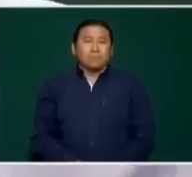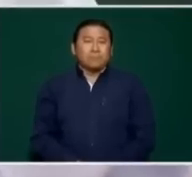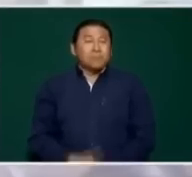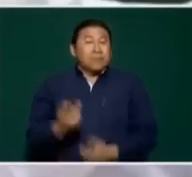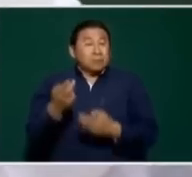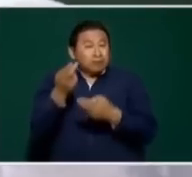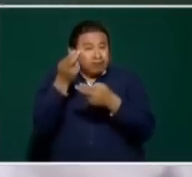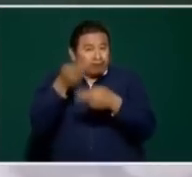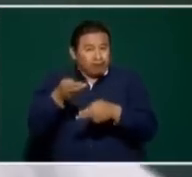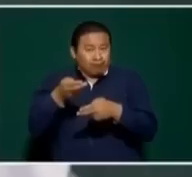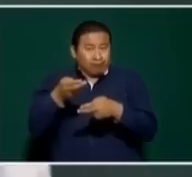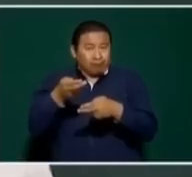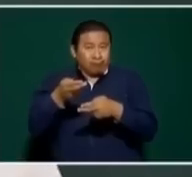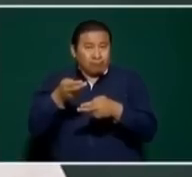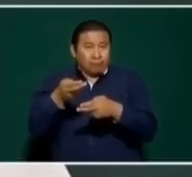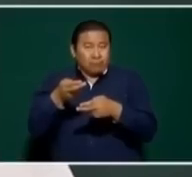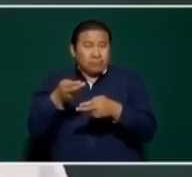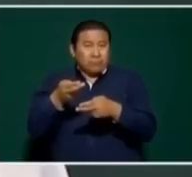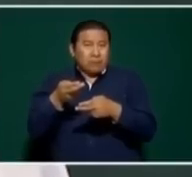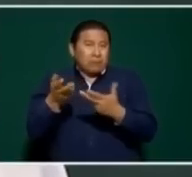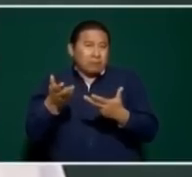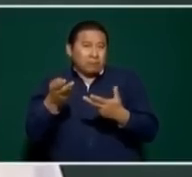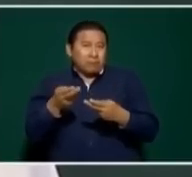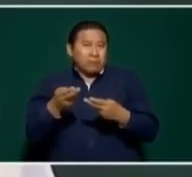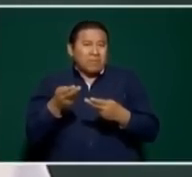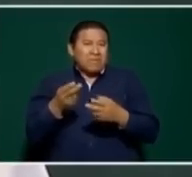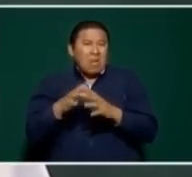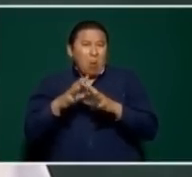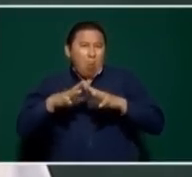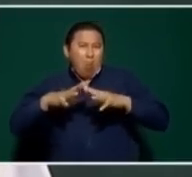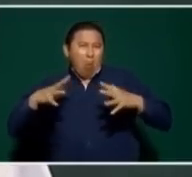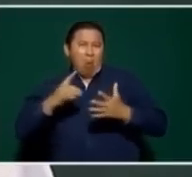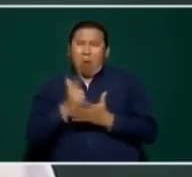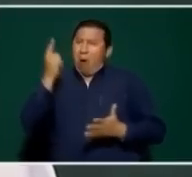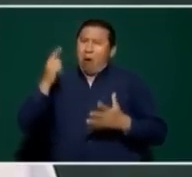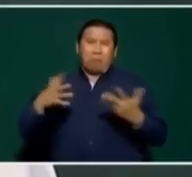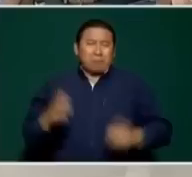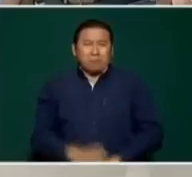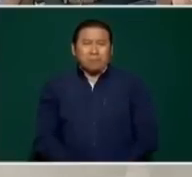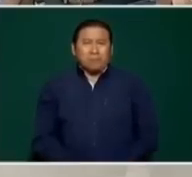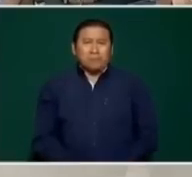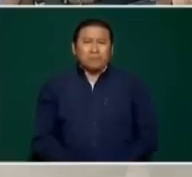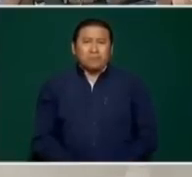no es un asunto que se deba de magnificar.